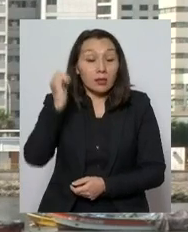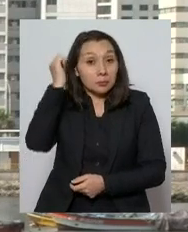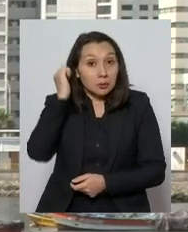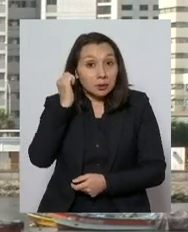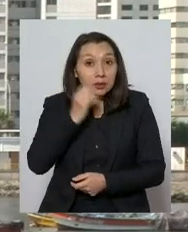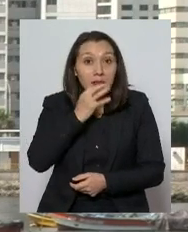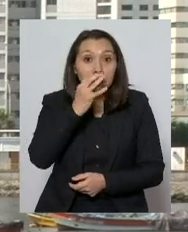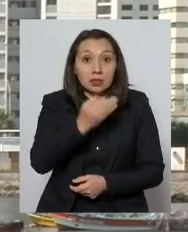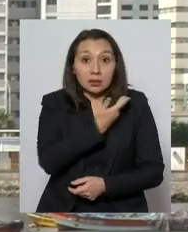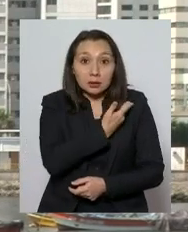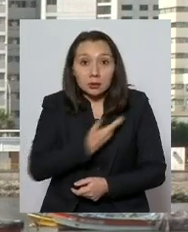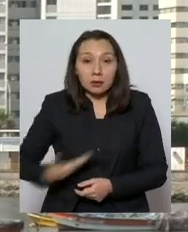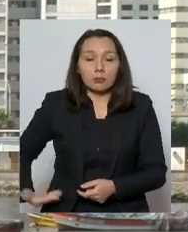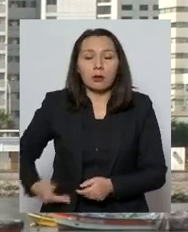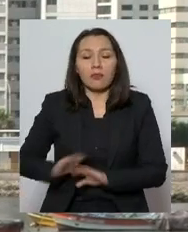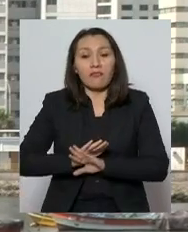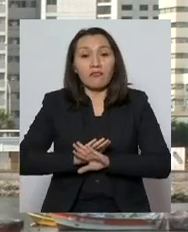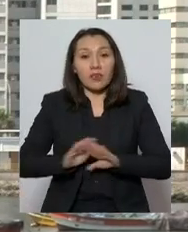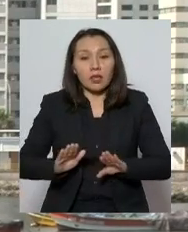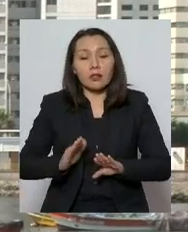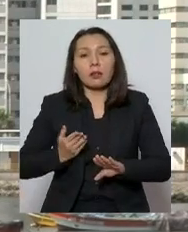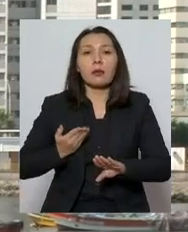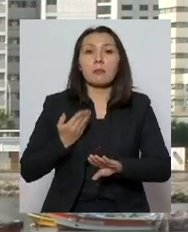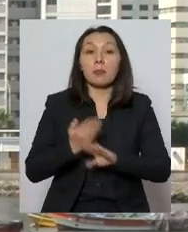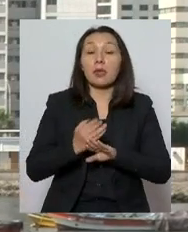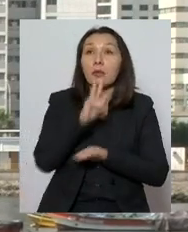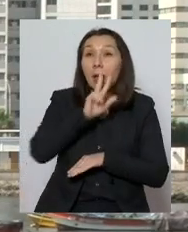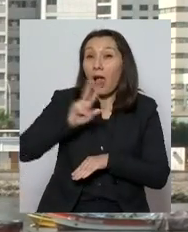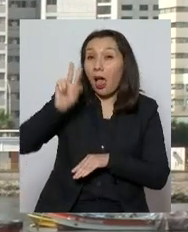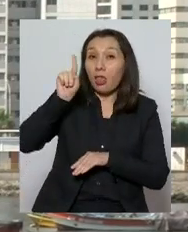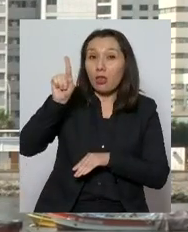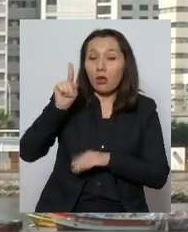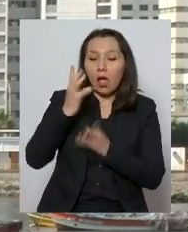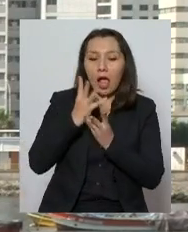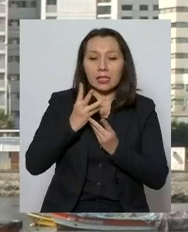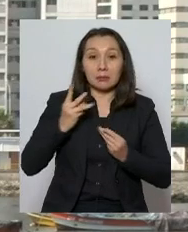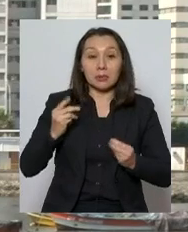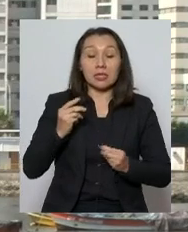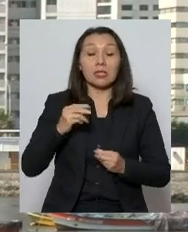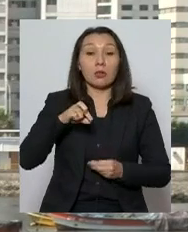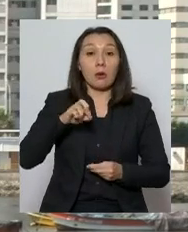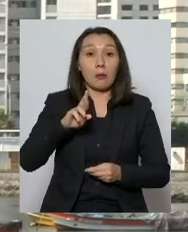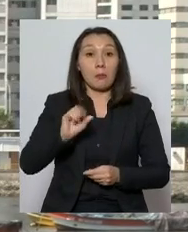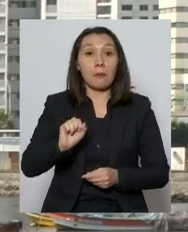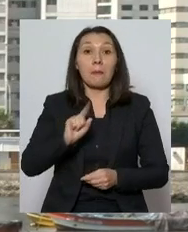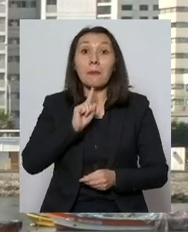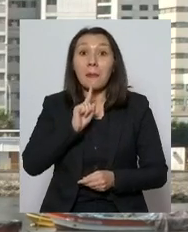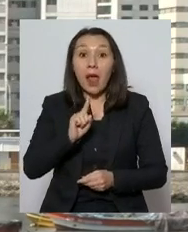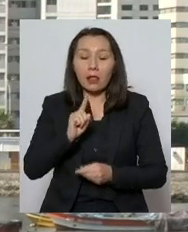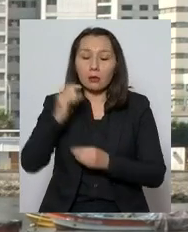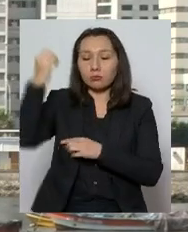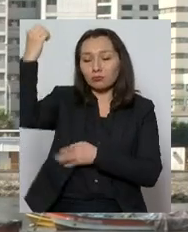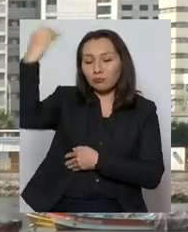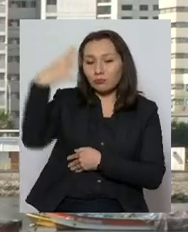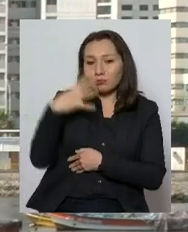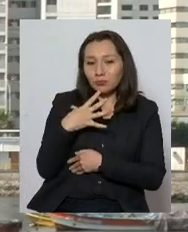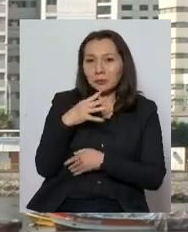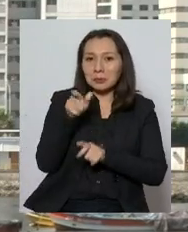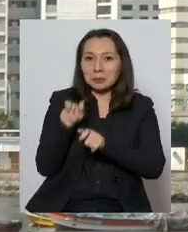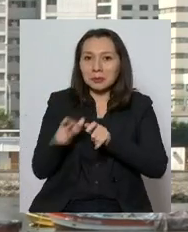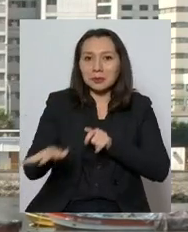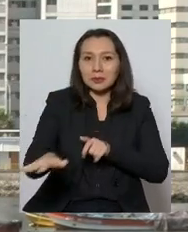diciendo, quiero terminar estas palabras pidiendo a Dios que el espíritu de Arturo Prat ilumine a los